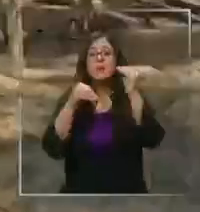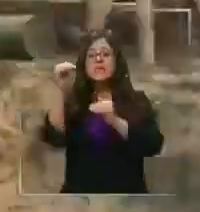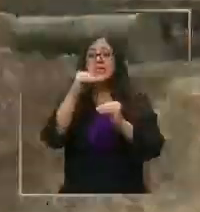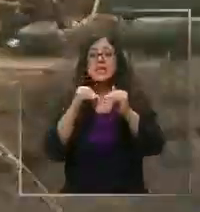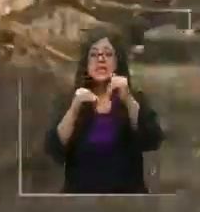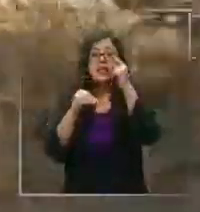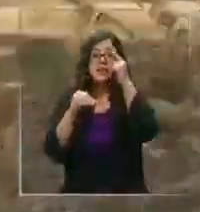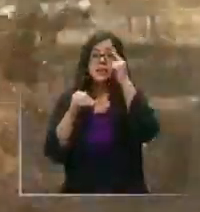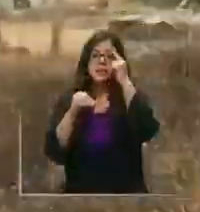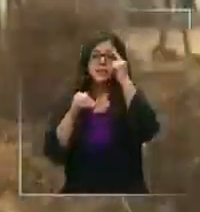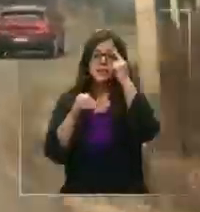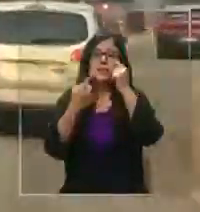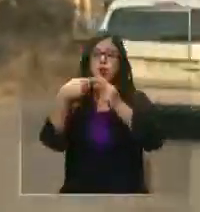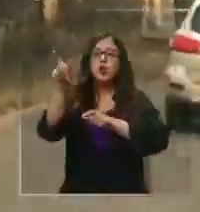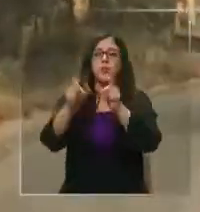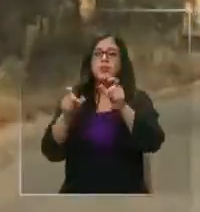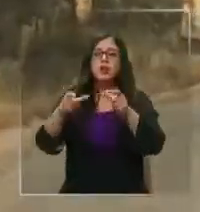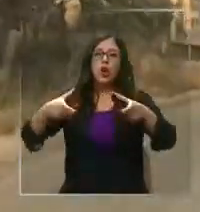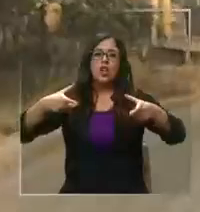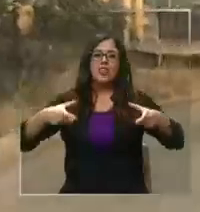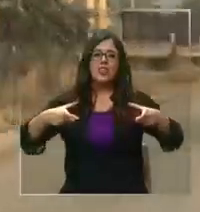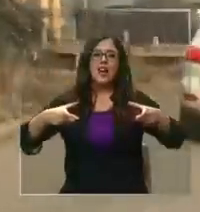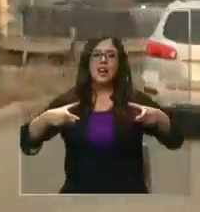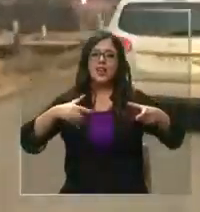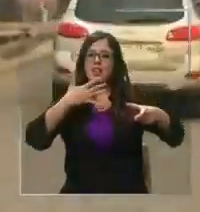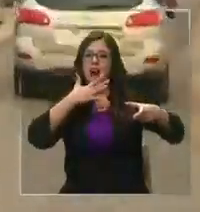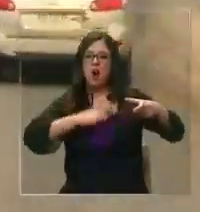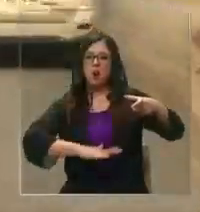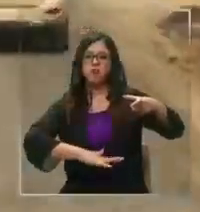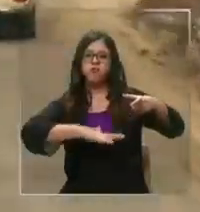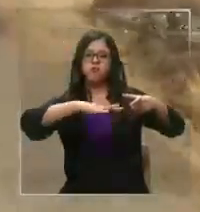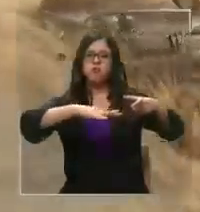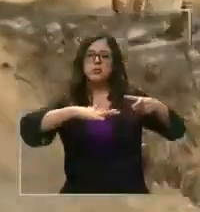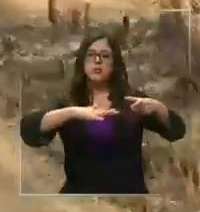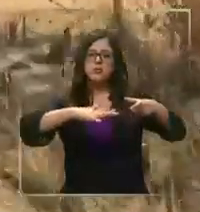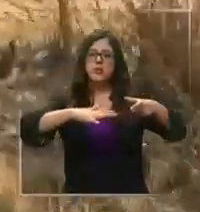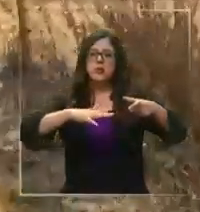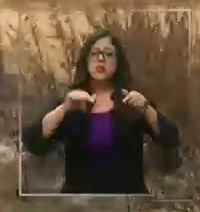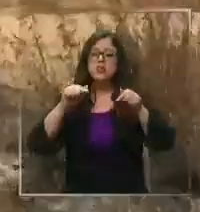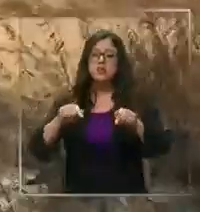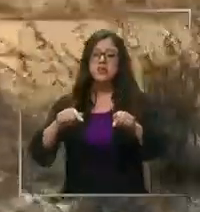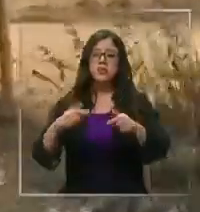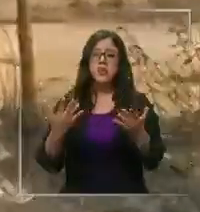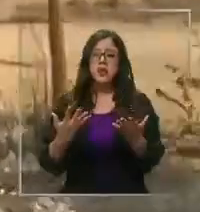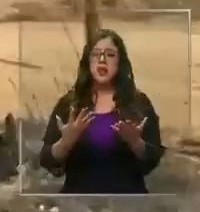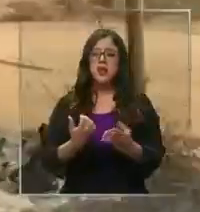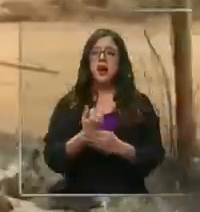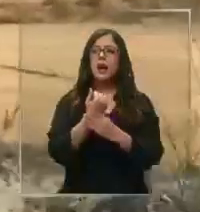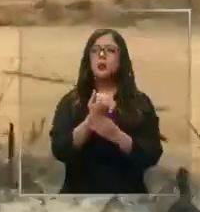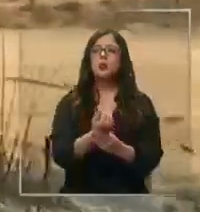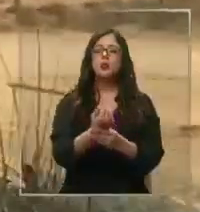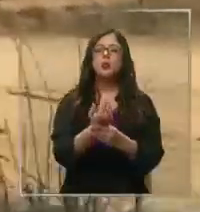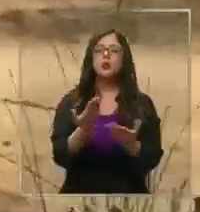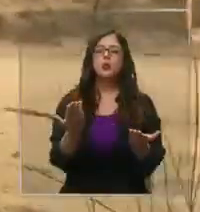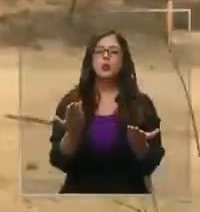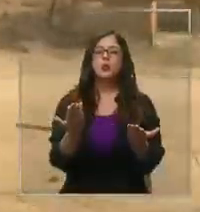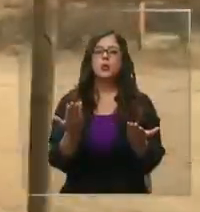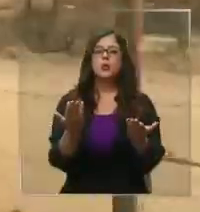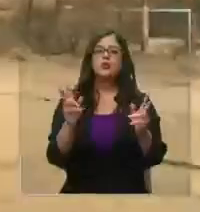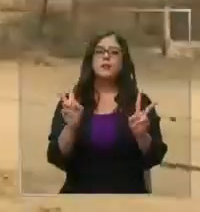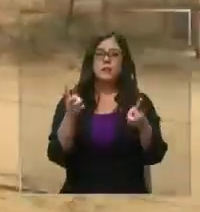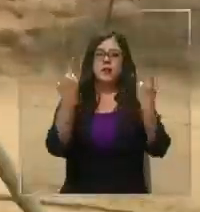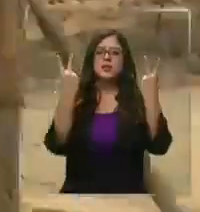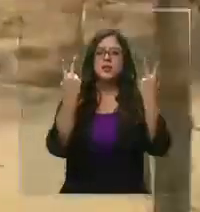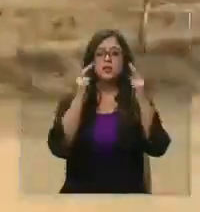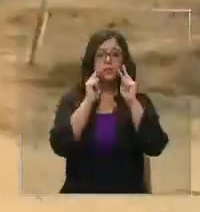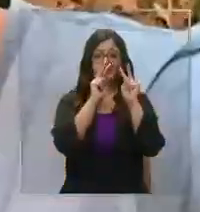algunos estanques, aljibes, y eso ayudó a trabajar para poder salvar lo